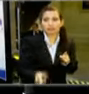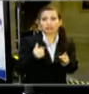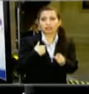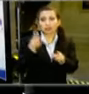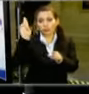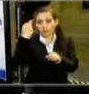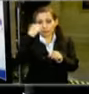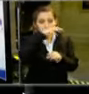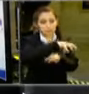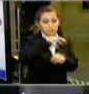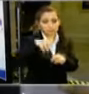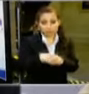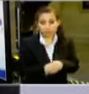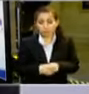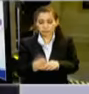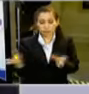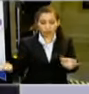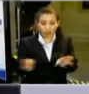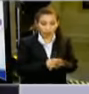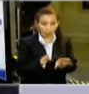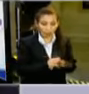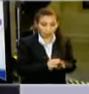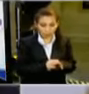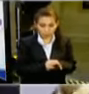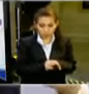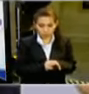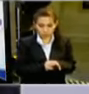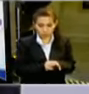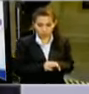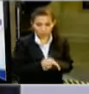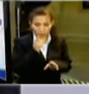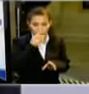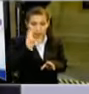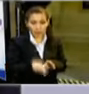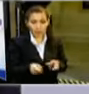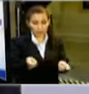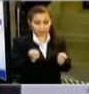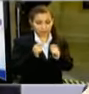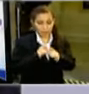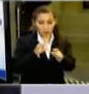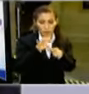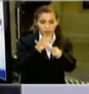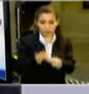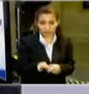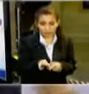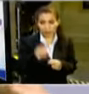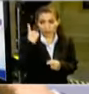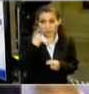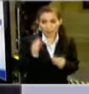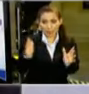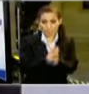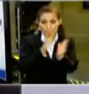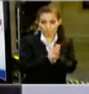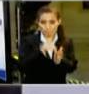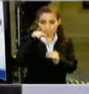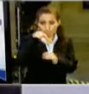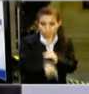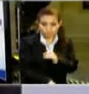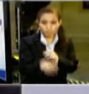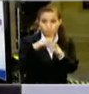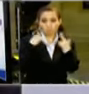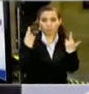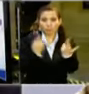universidades. Ajustándome a lo que amablemente nos dieron como una guía para la participación en esta